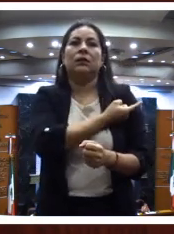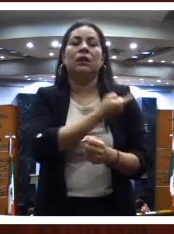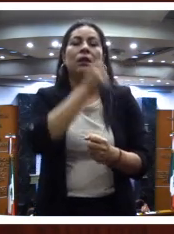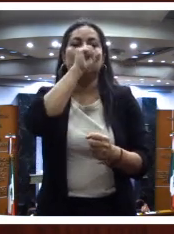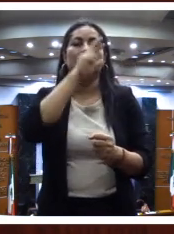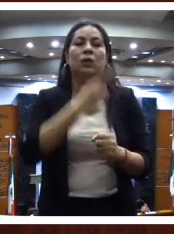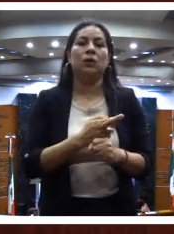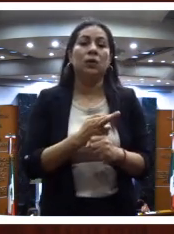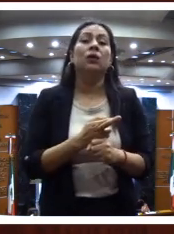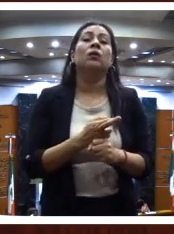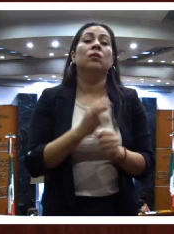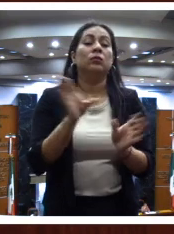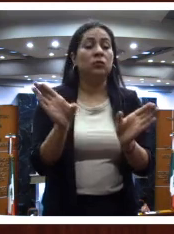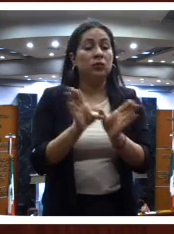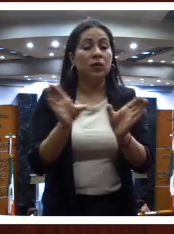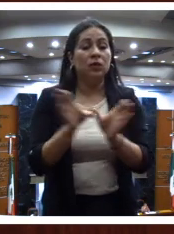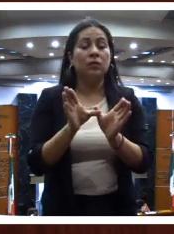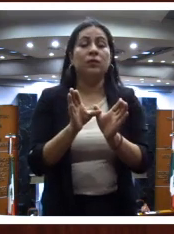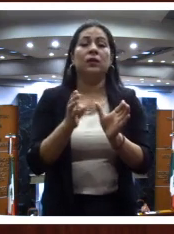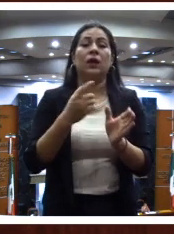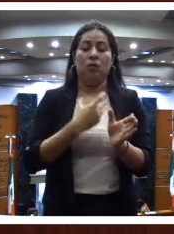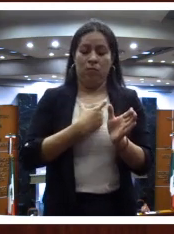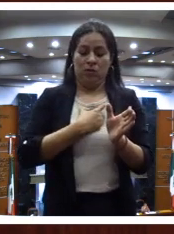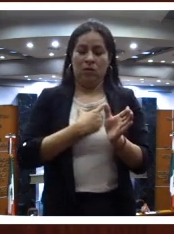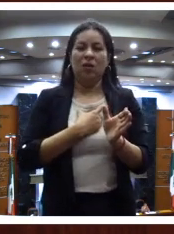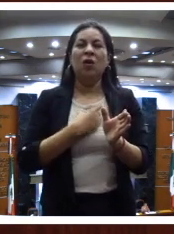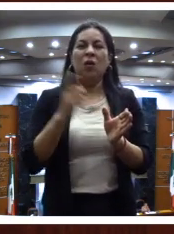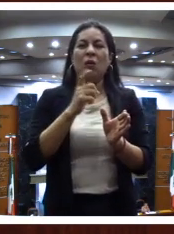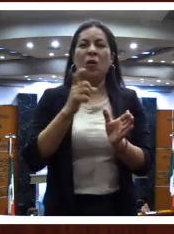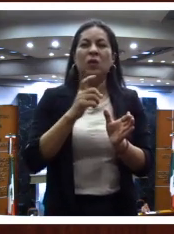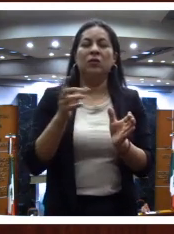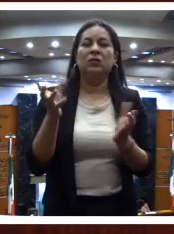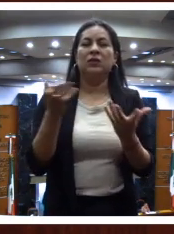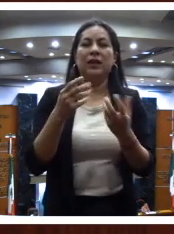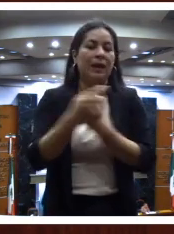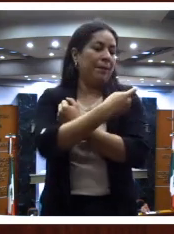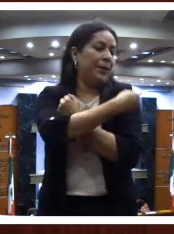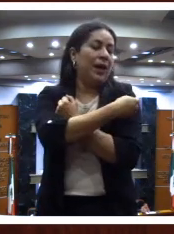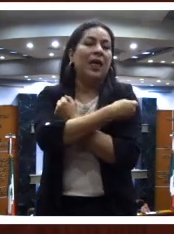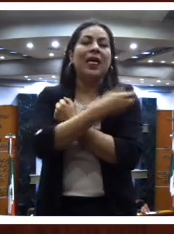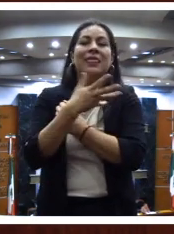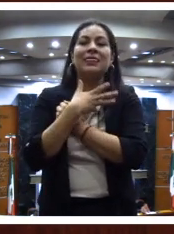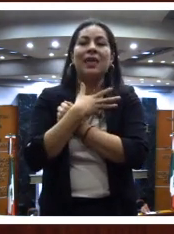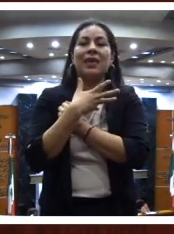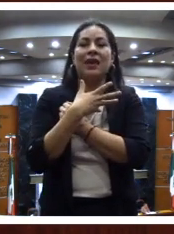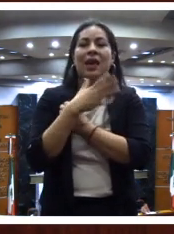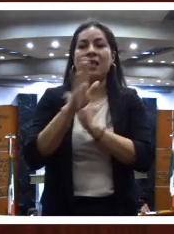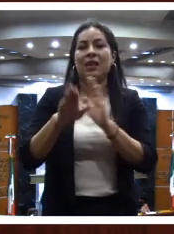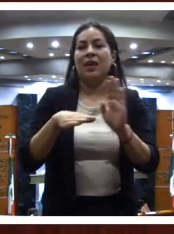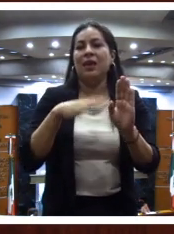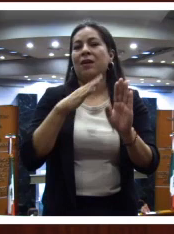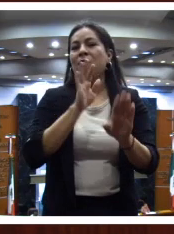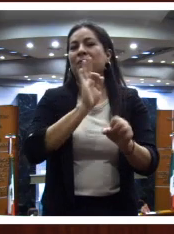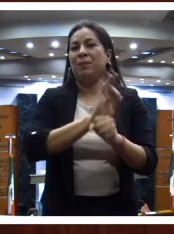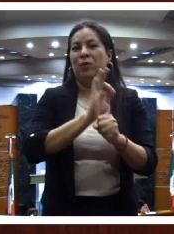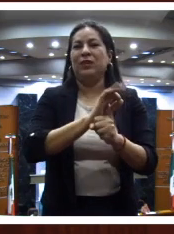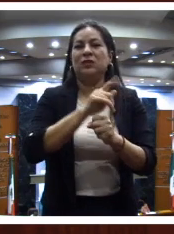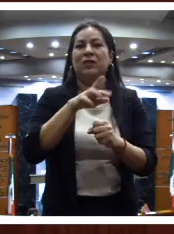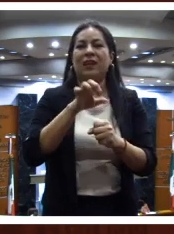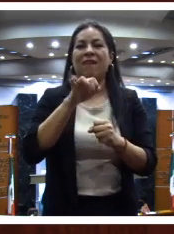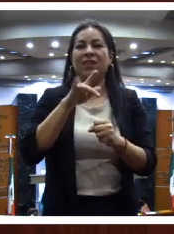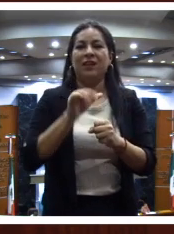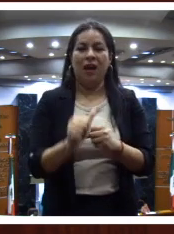proporcionar certificado o placa o collar cuando se aplique la vacunación antirrábica